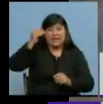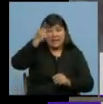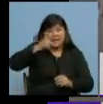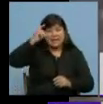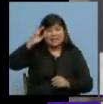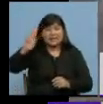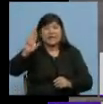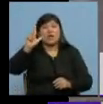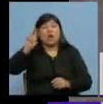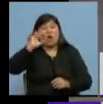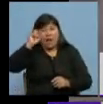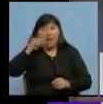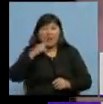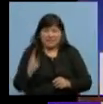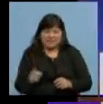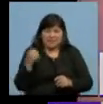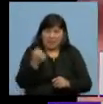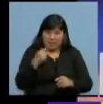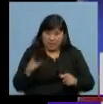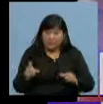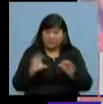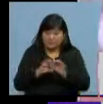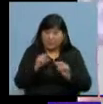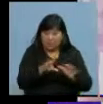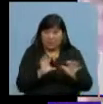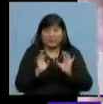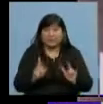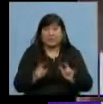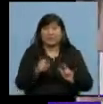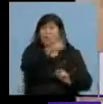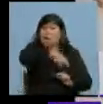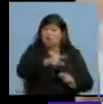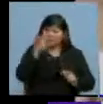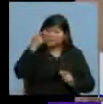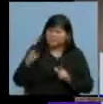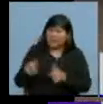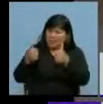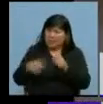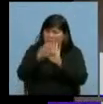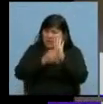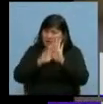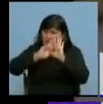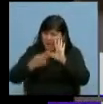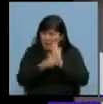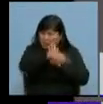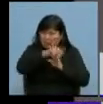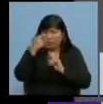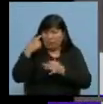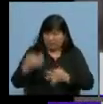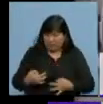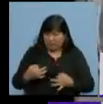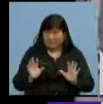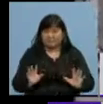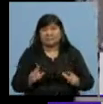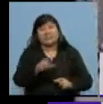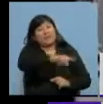las otras? No, en realidad, a principio de año lo que se le dio a las otras marcas, y lo que